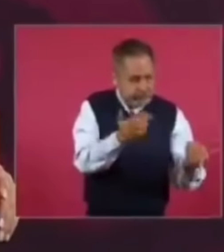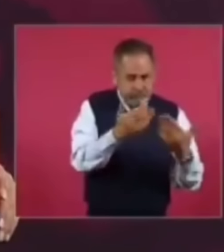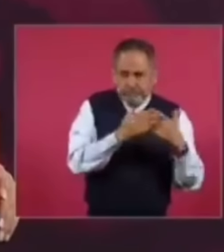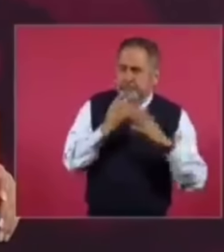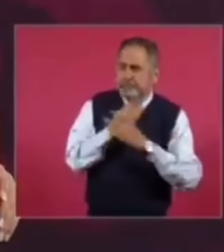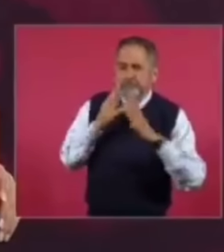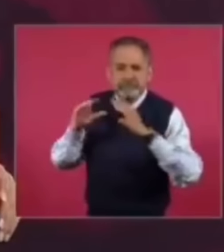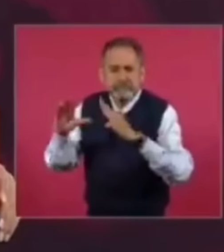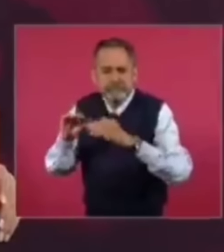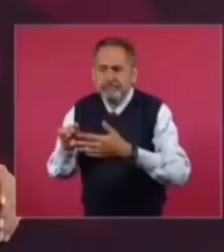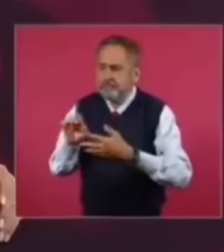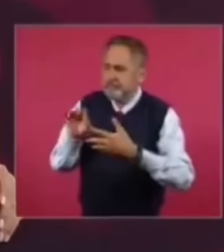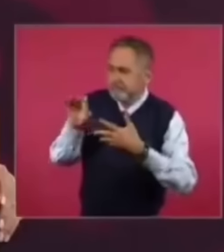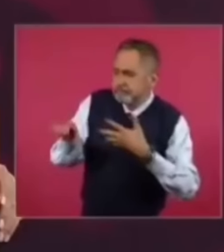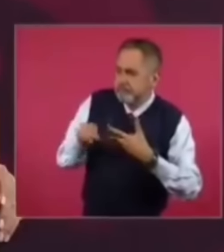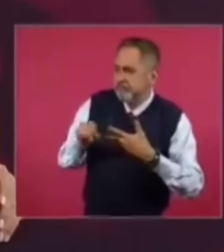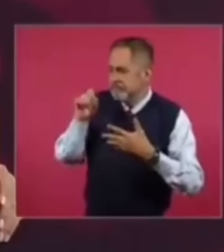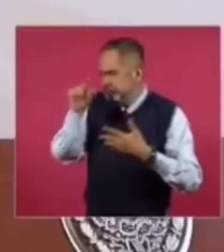maestros, pedagogos.